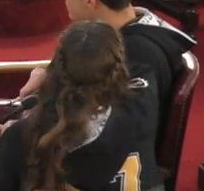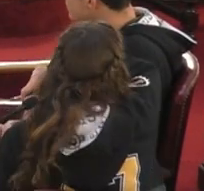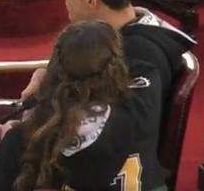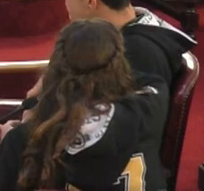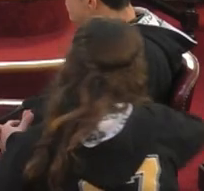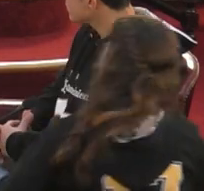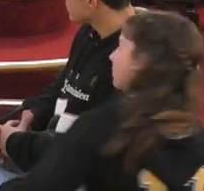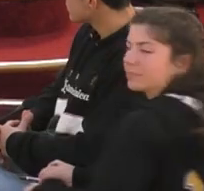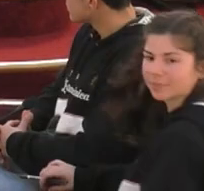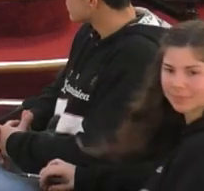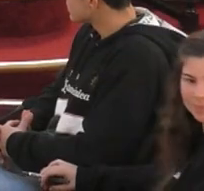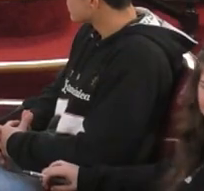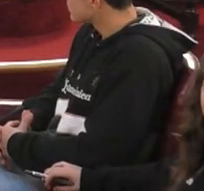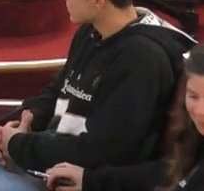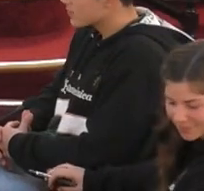Derendinger.